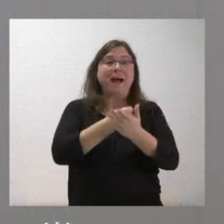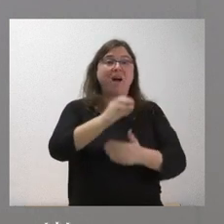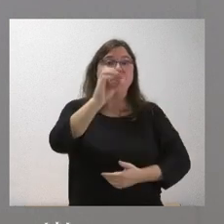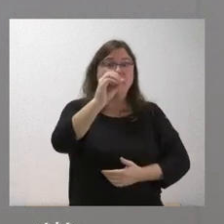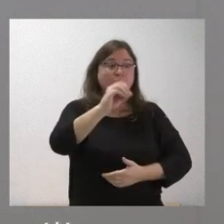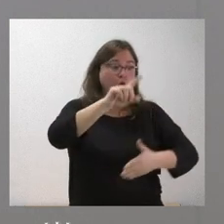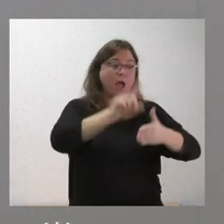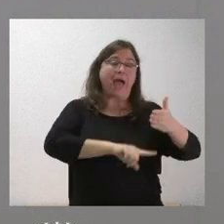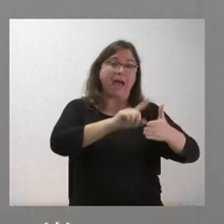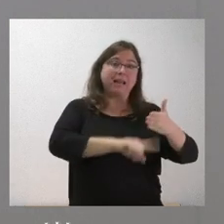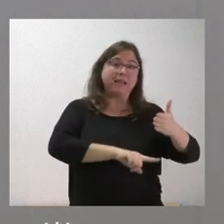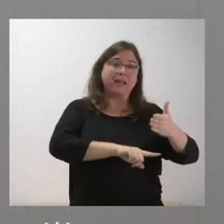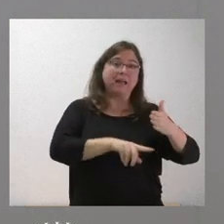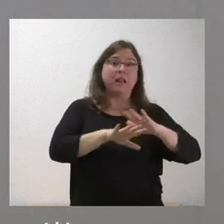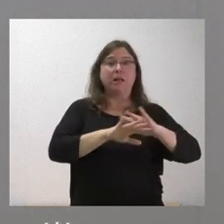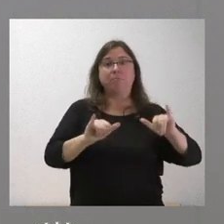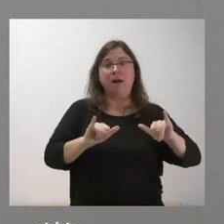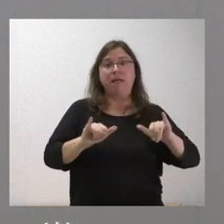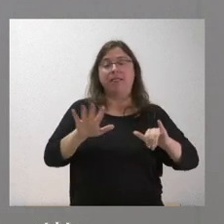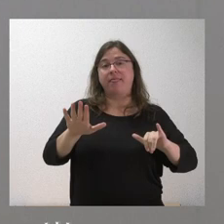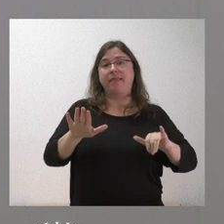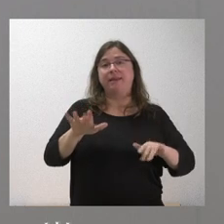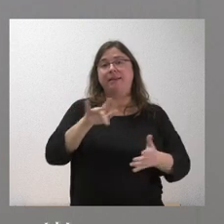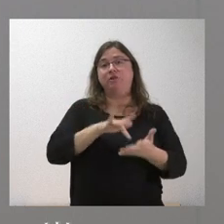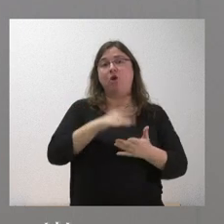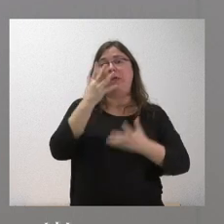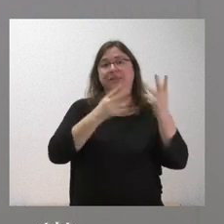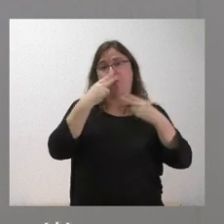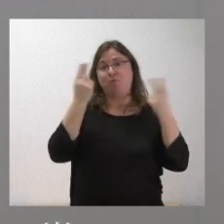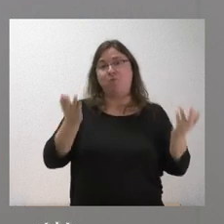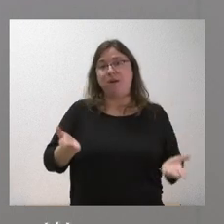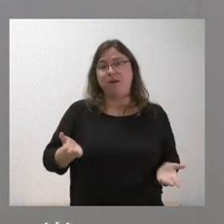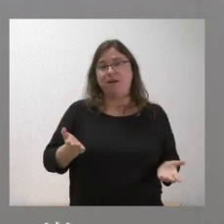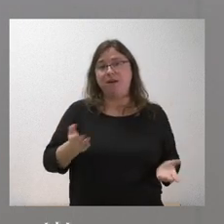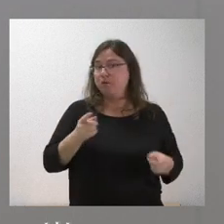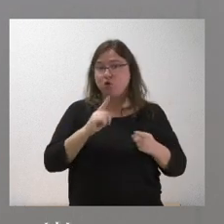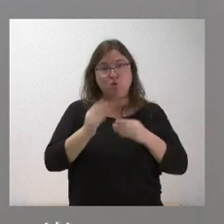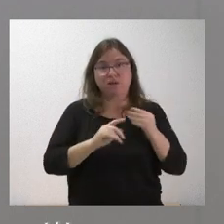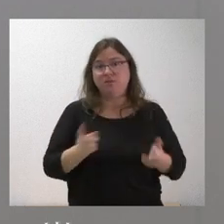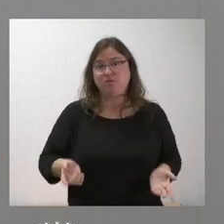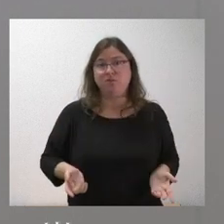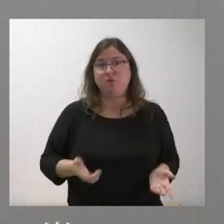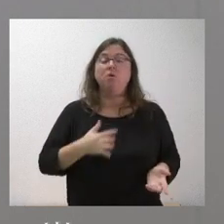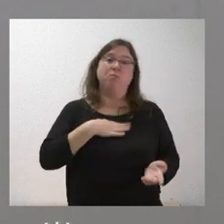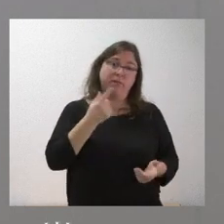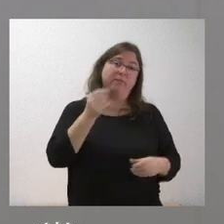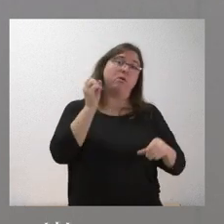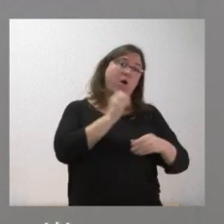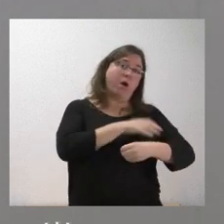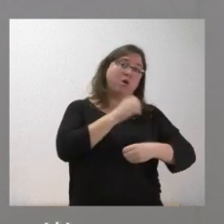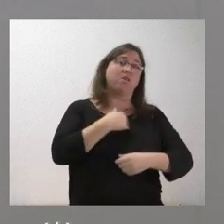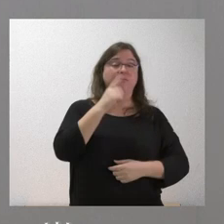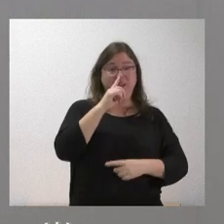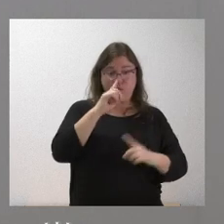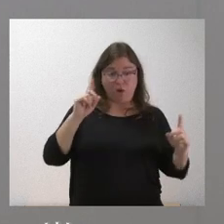una sede a cambio de estar una sede de la Administración pública Y esto no se ha hecho y hubiera podido ser un ahorro fíjese un año